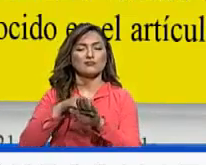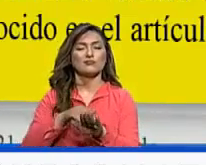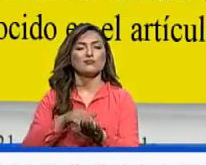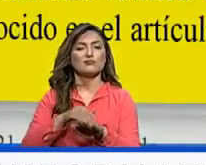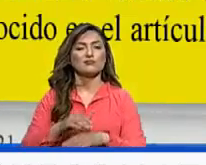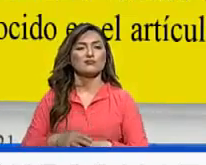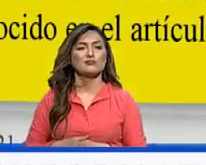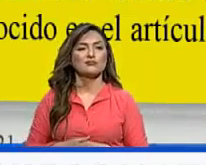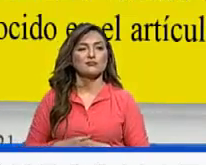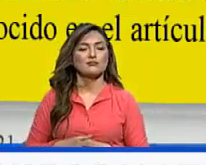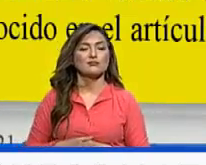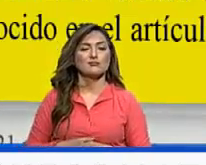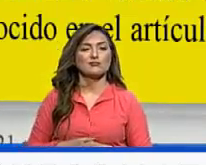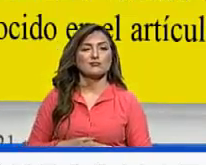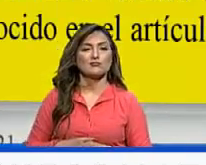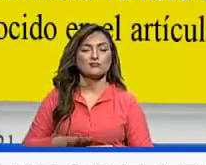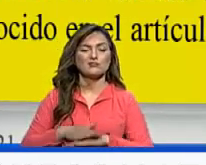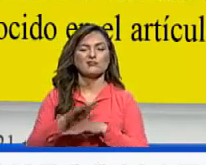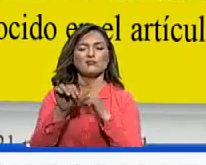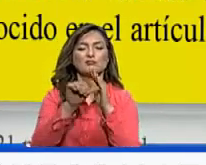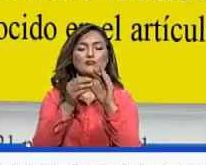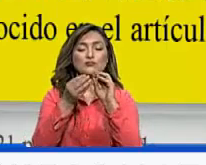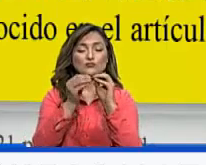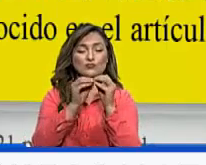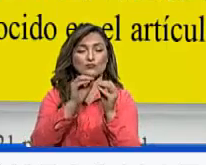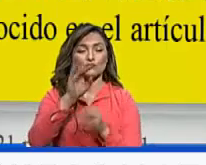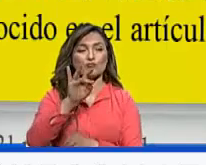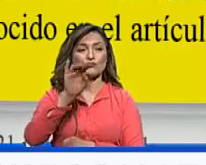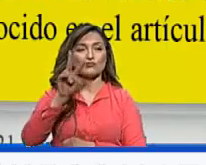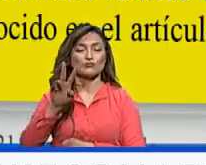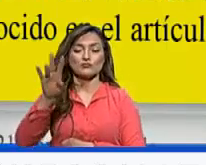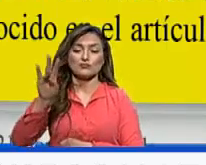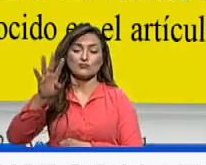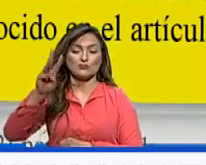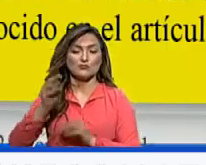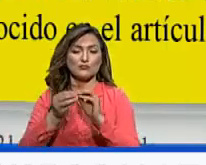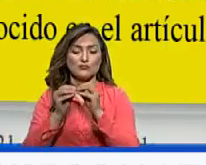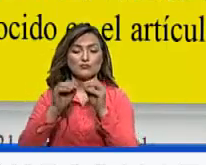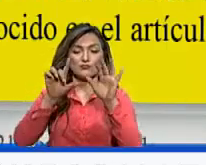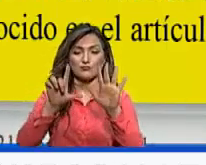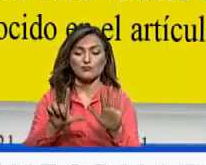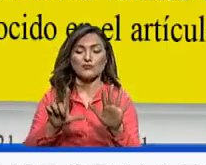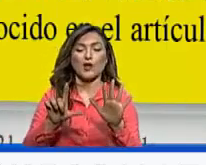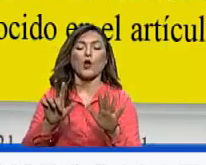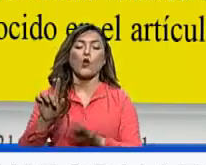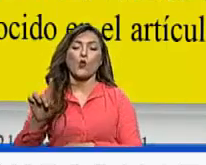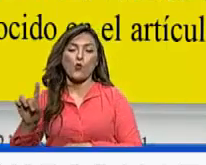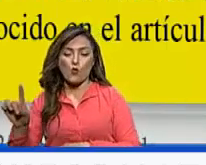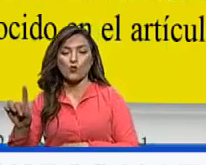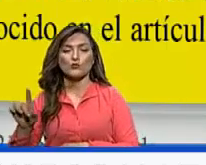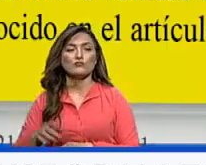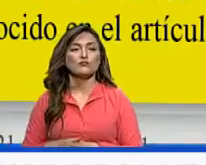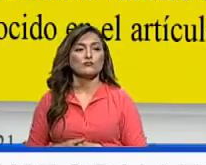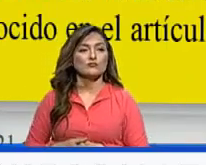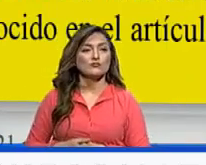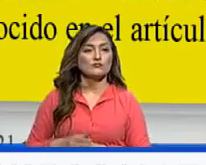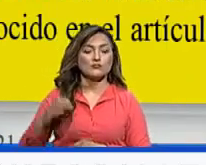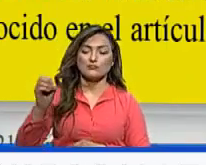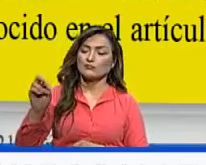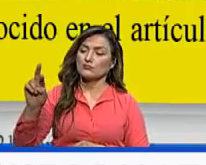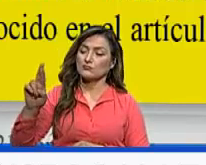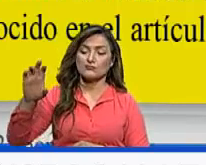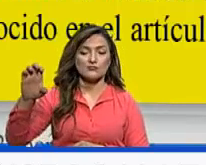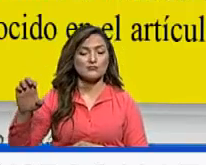motivación reconocidos en los artículos 82 y 76, numeral 7, literal 1 de la CRE. En el mismo sentido,